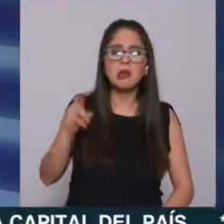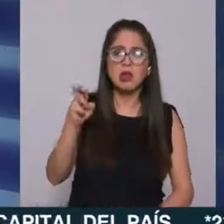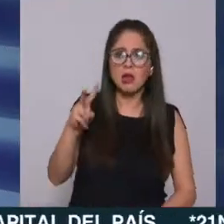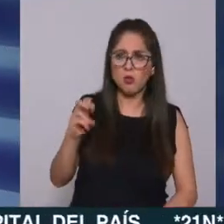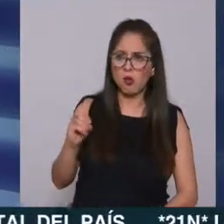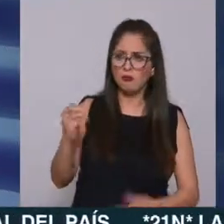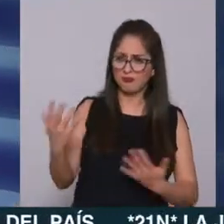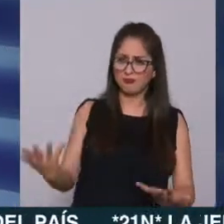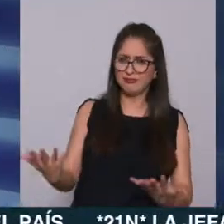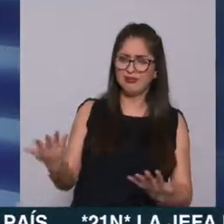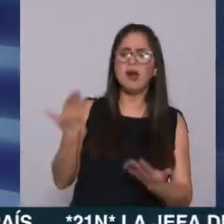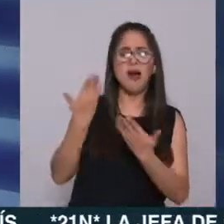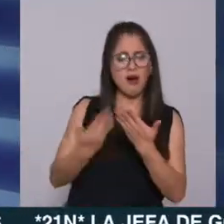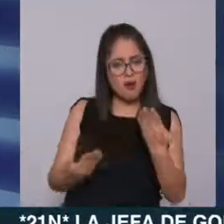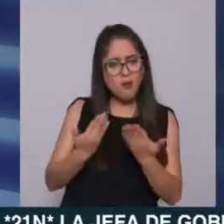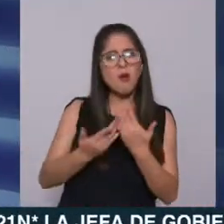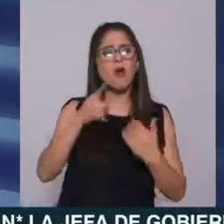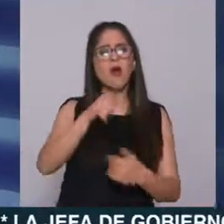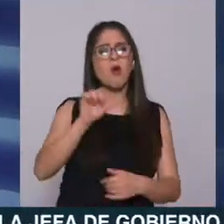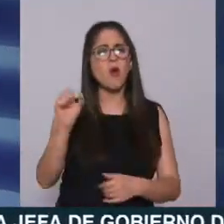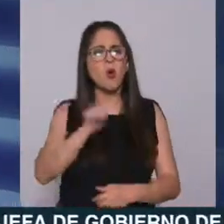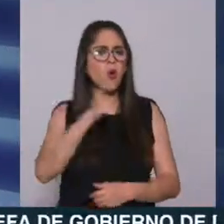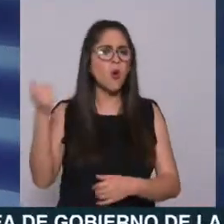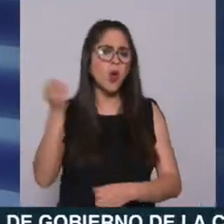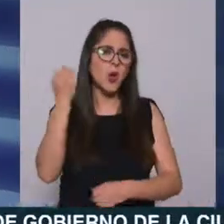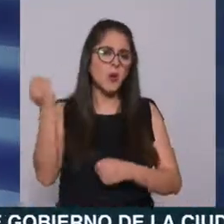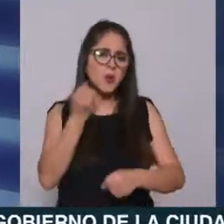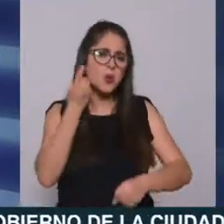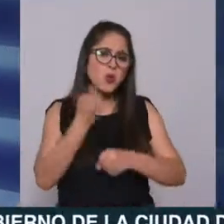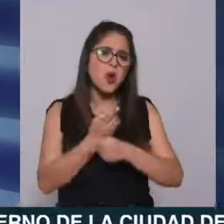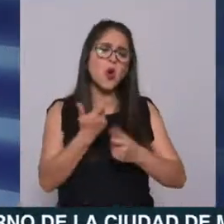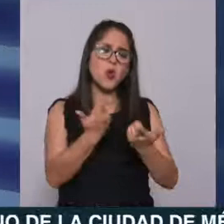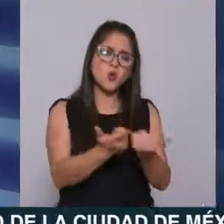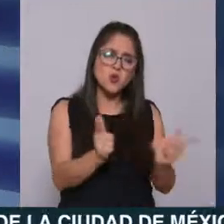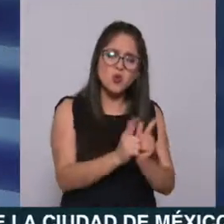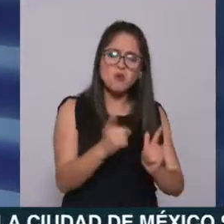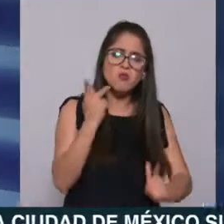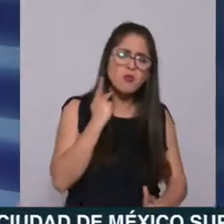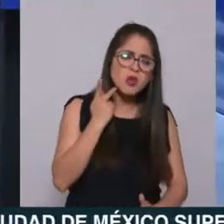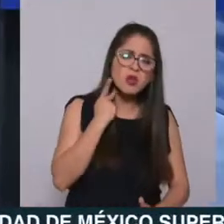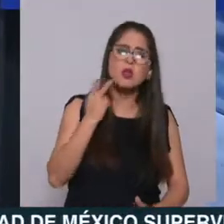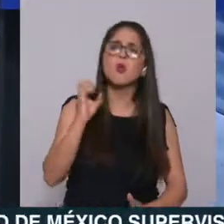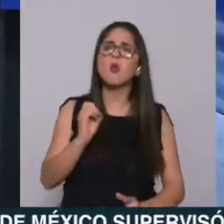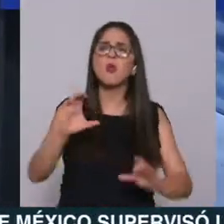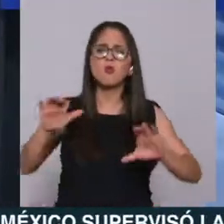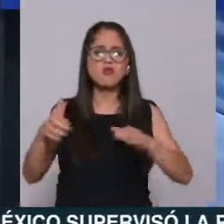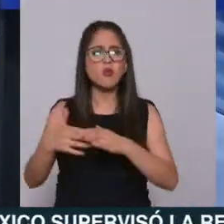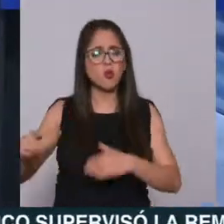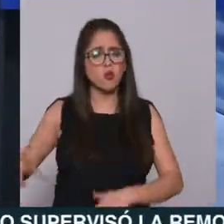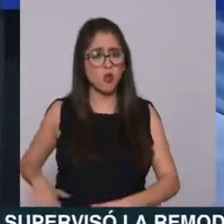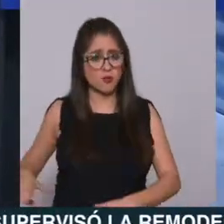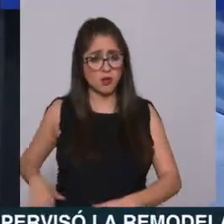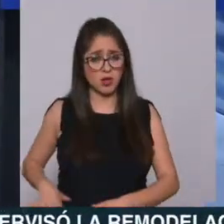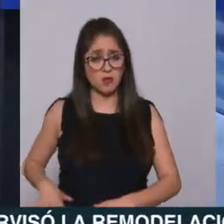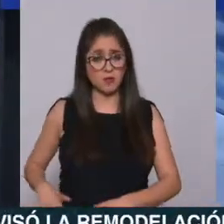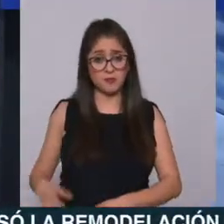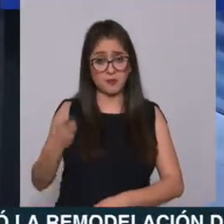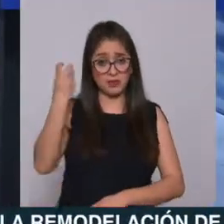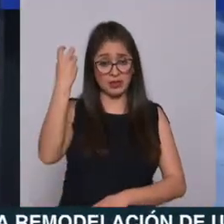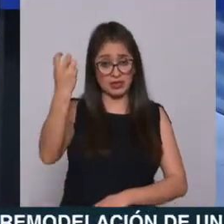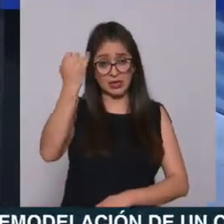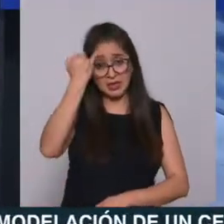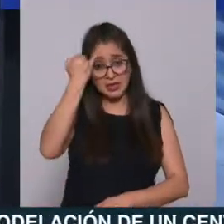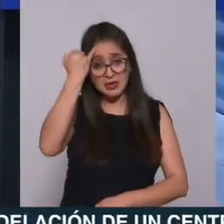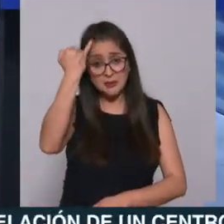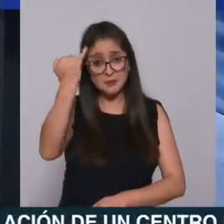alternancia posiblemente, digamos, de partido y también de figura en el gobierno. Bajo esa lógica, pues vemos que está